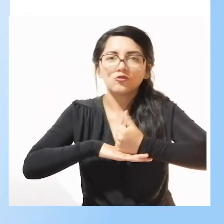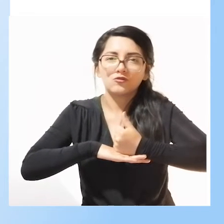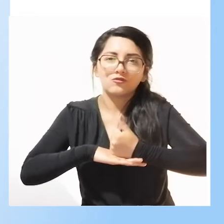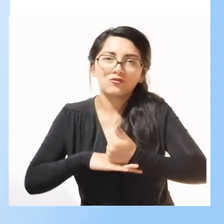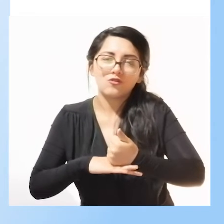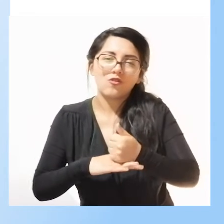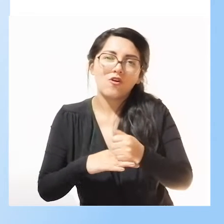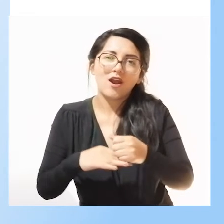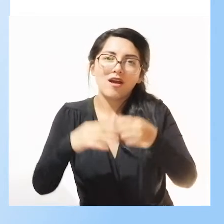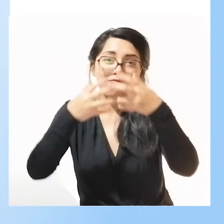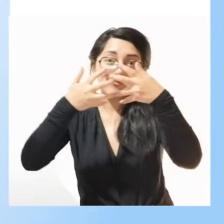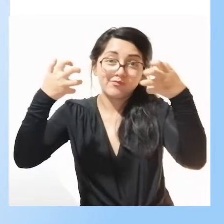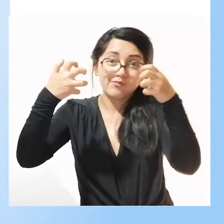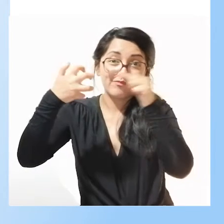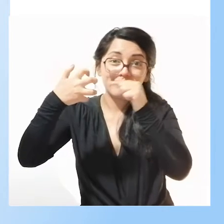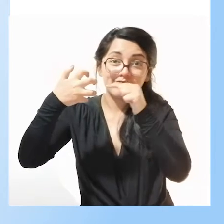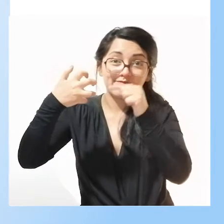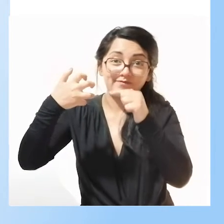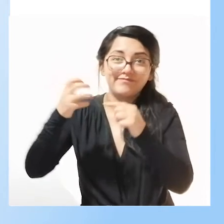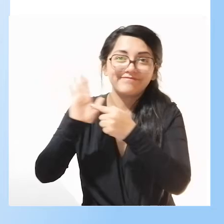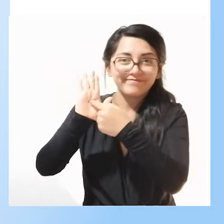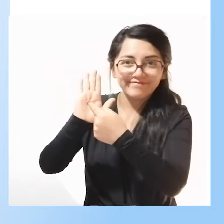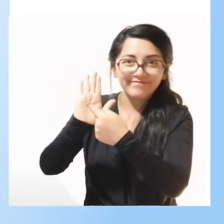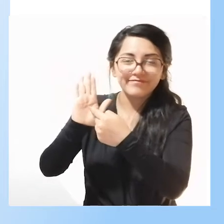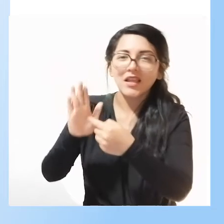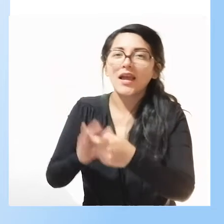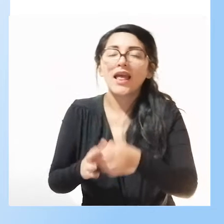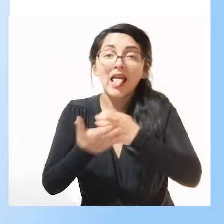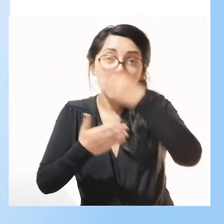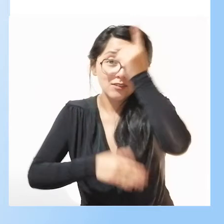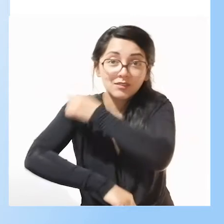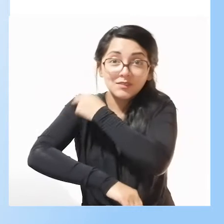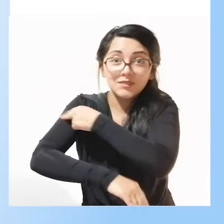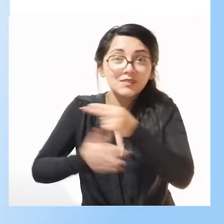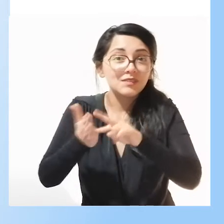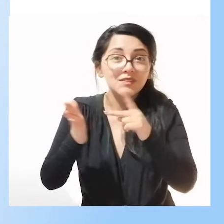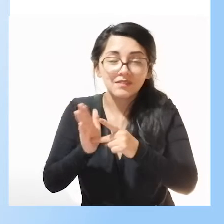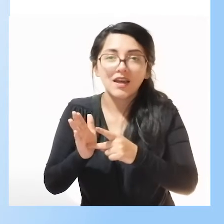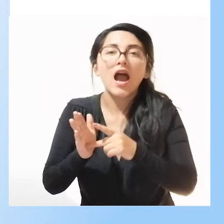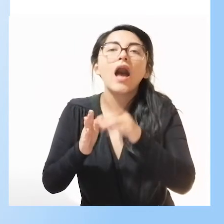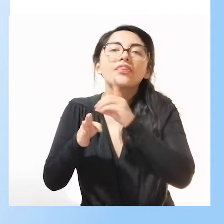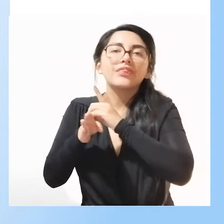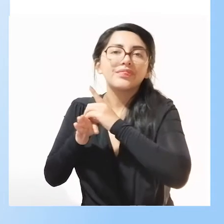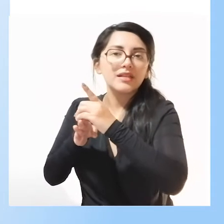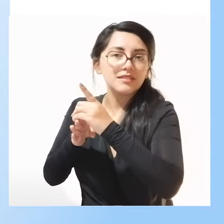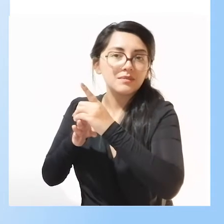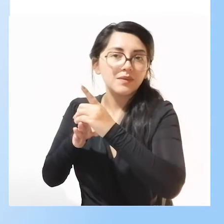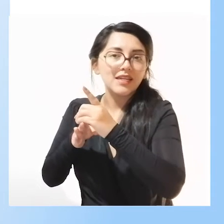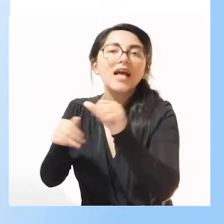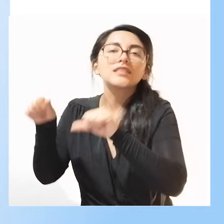que plasmo aquí. Podemos considerar que la pedagogía hospitalaria es una disciplina, pero de